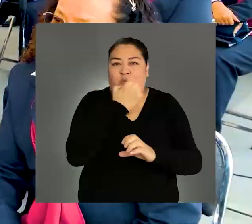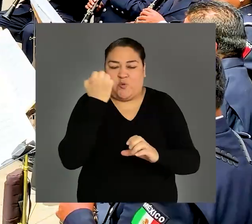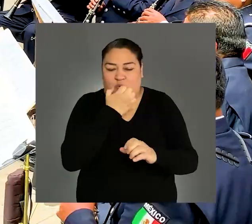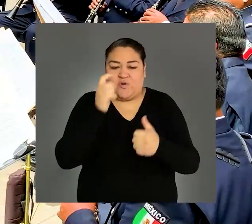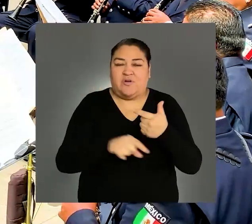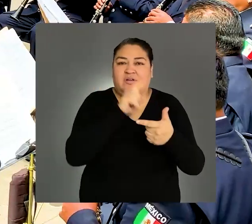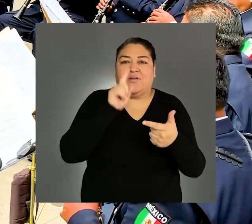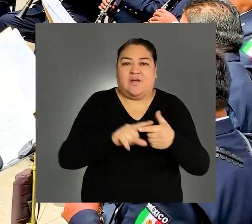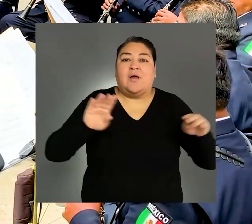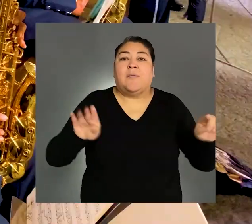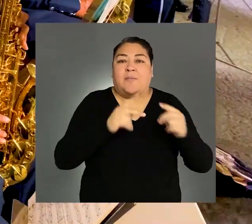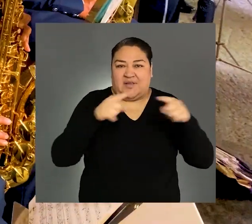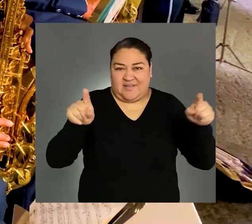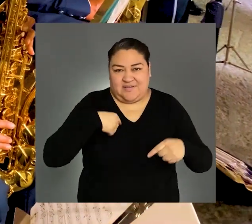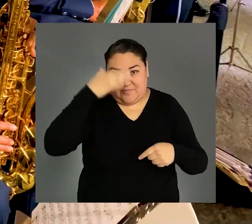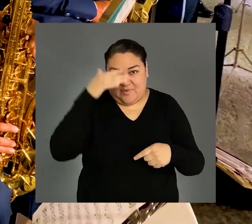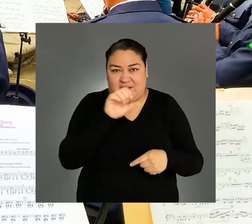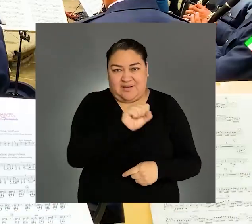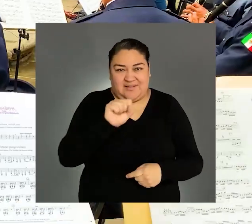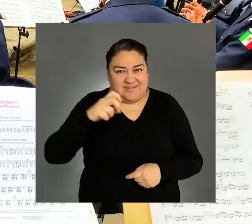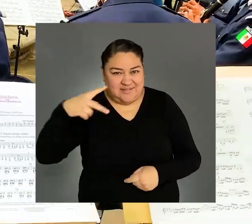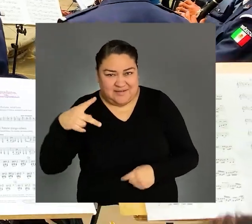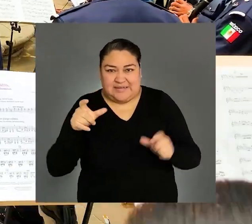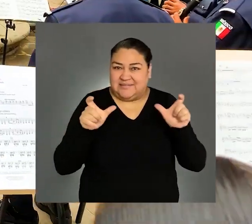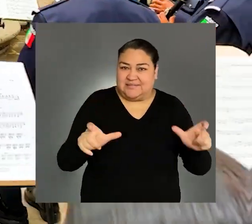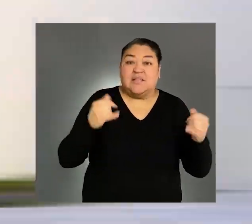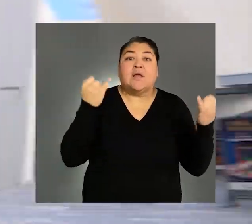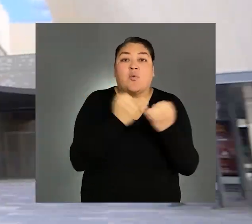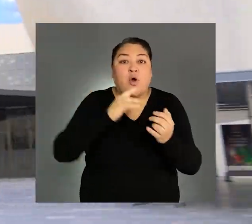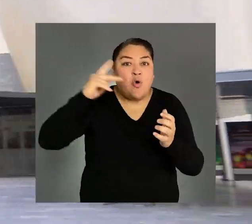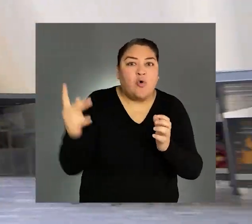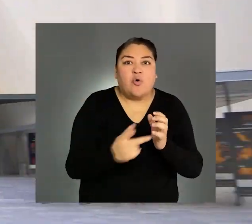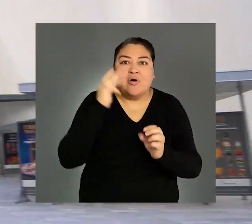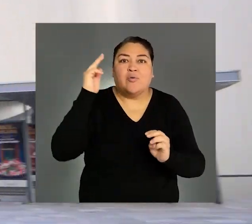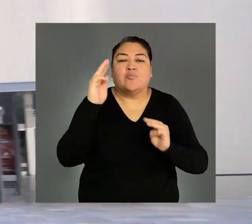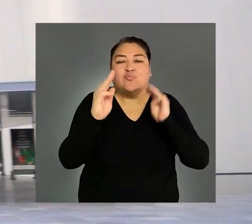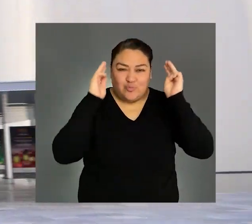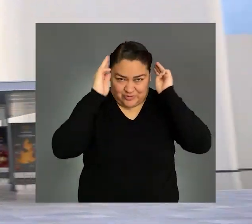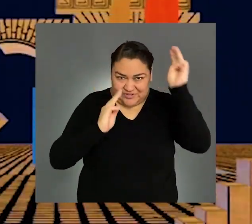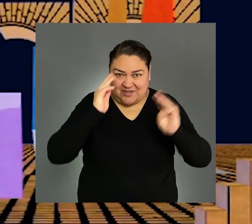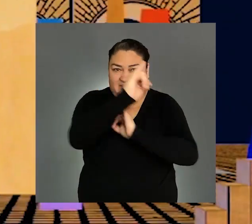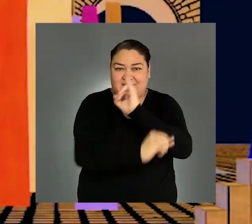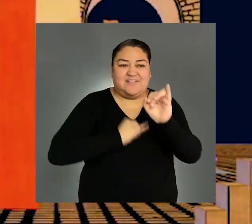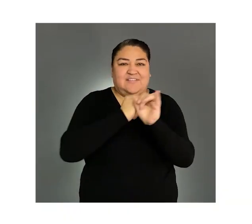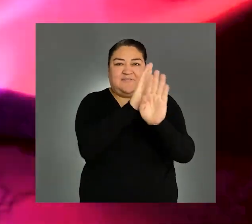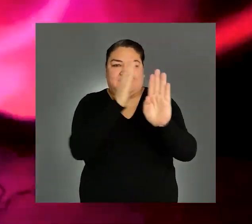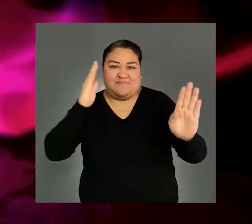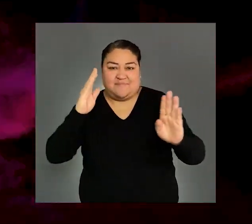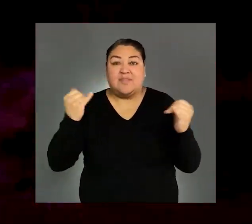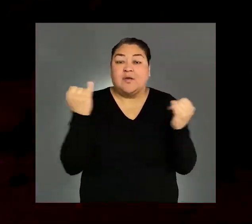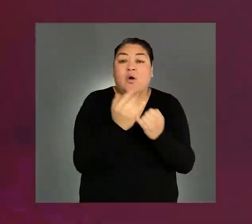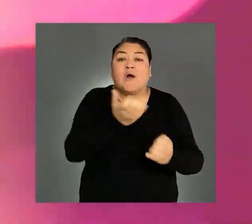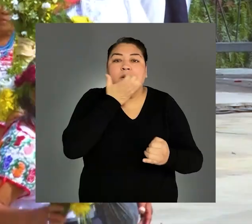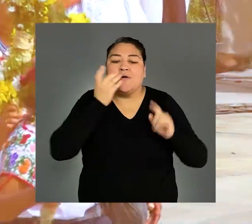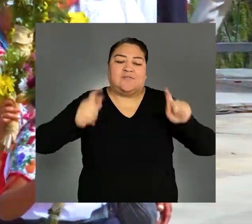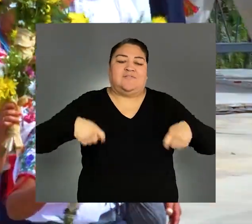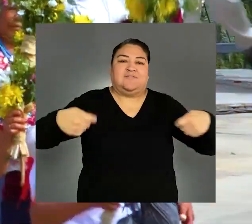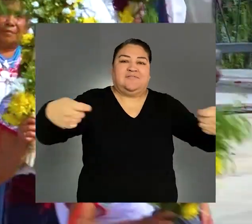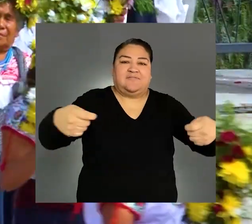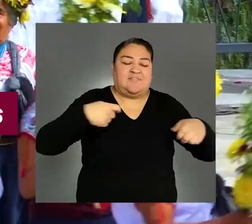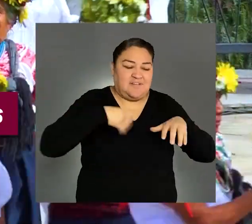normalista y a la banda sinfónica de la Secretaría de Seguridad Pública además relanzamos el museo Internacional del Barroco